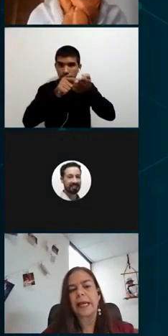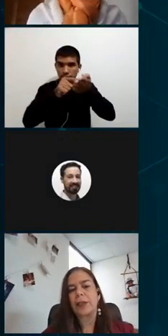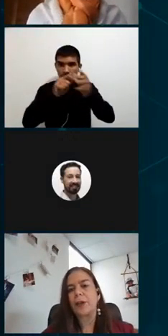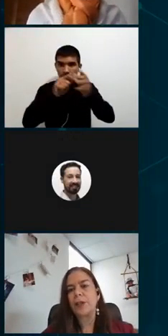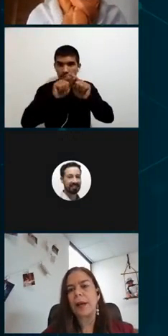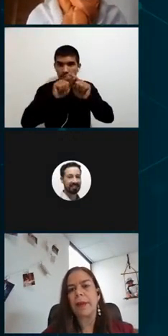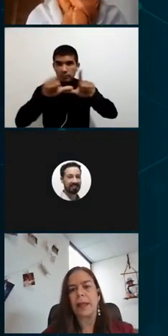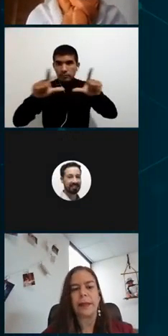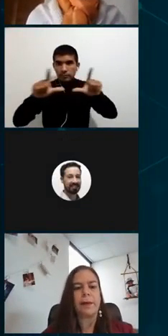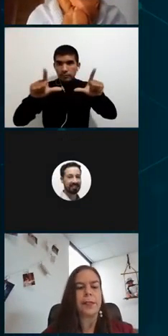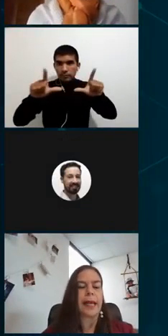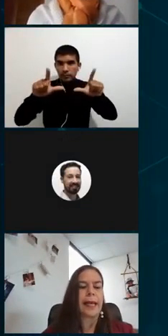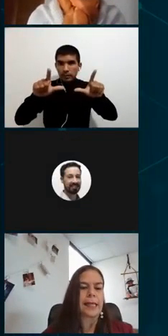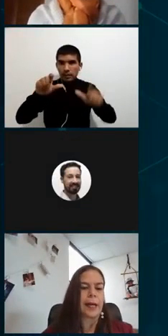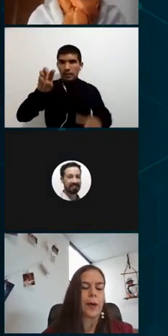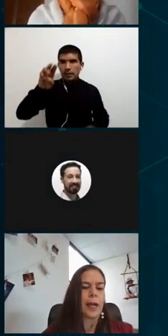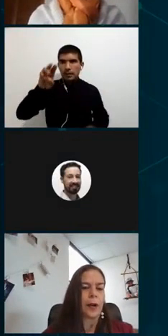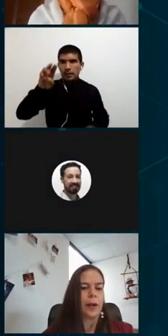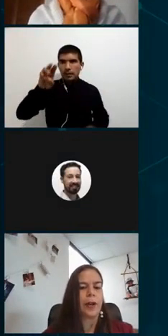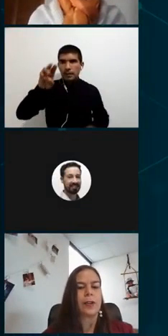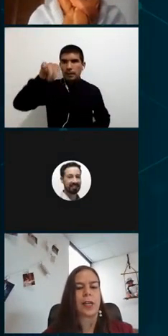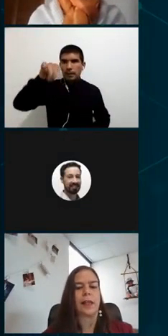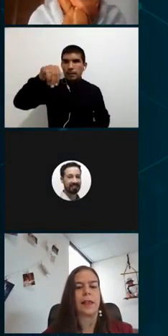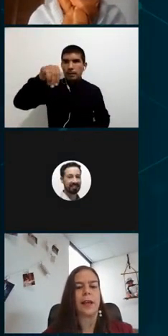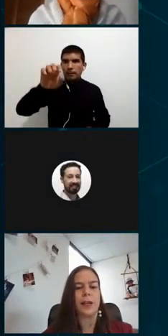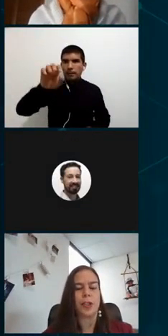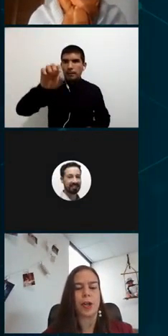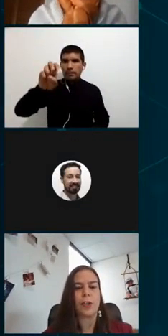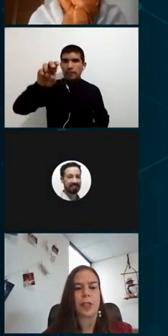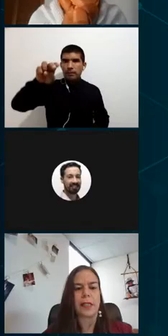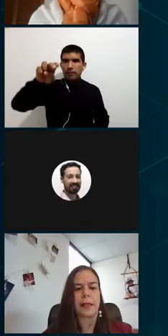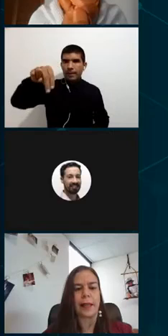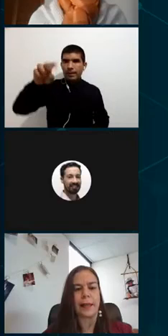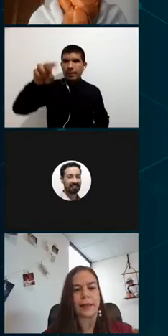Vamos a ingresar todos a Menti, vamos a ingresar con el código